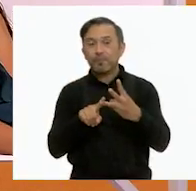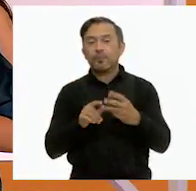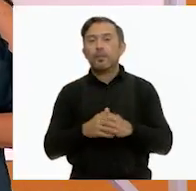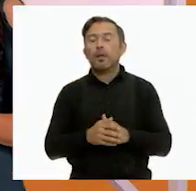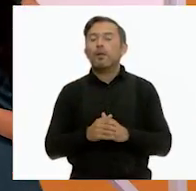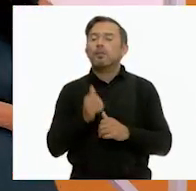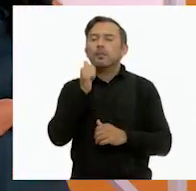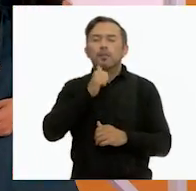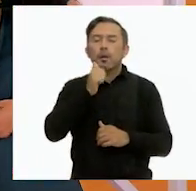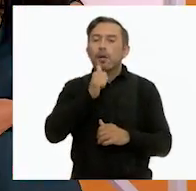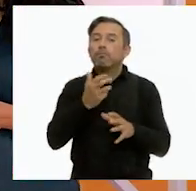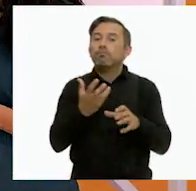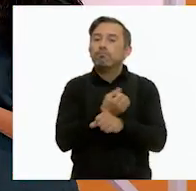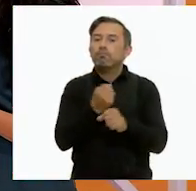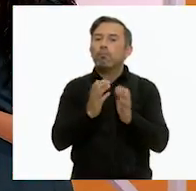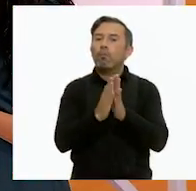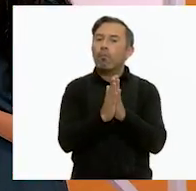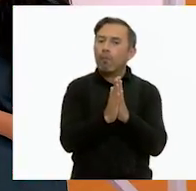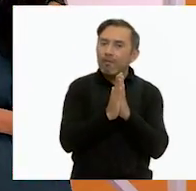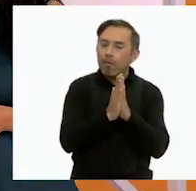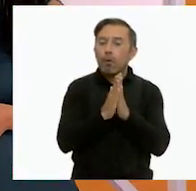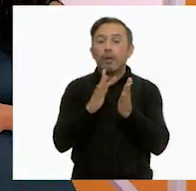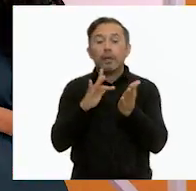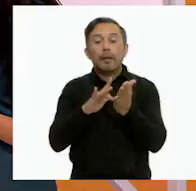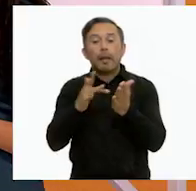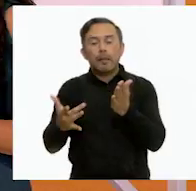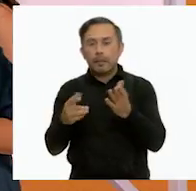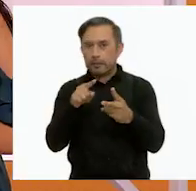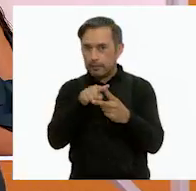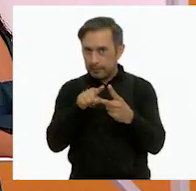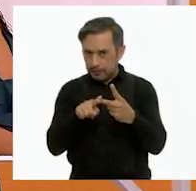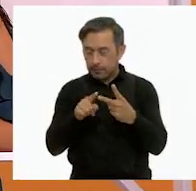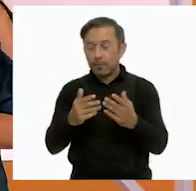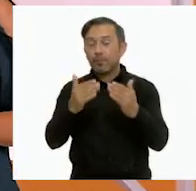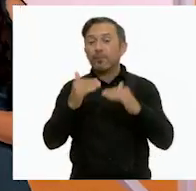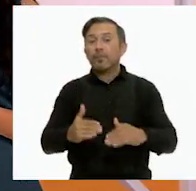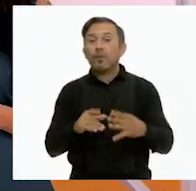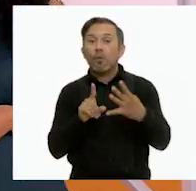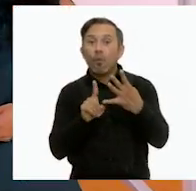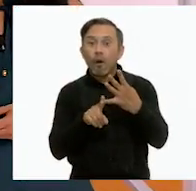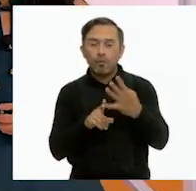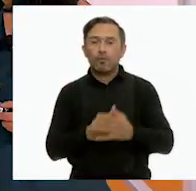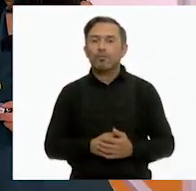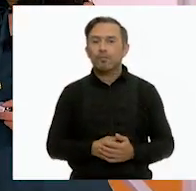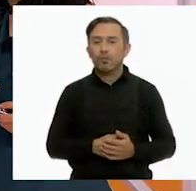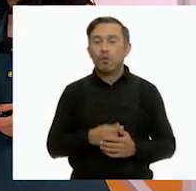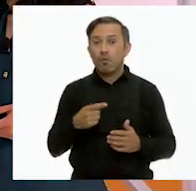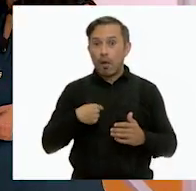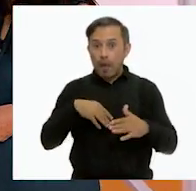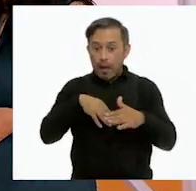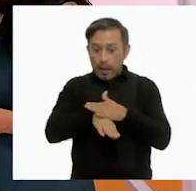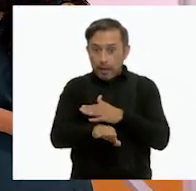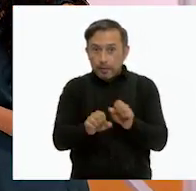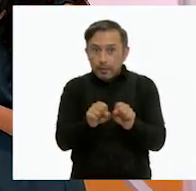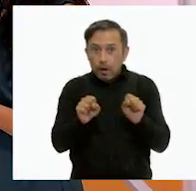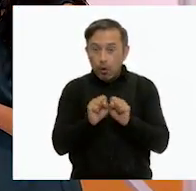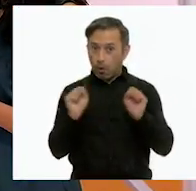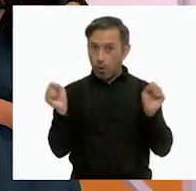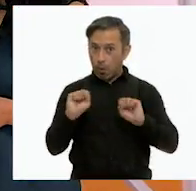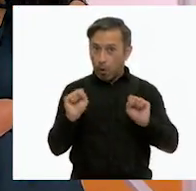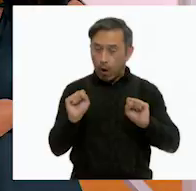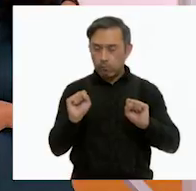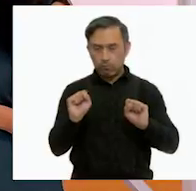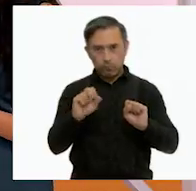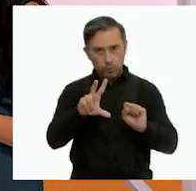por favor y gracias. La 4, evito correr dentro del salón. La